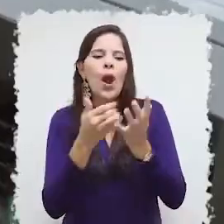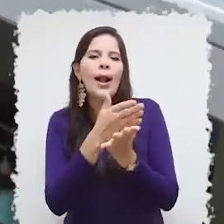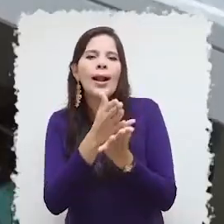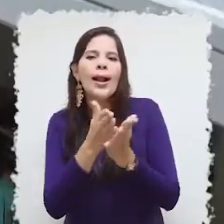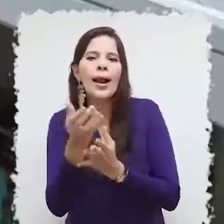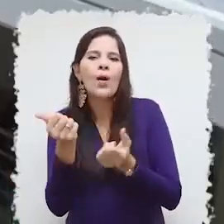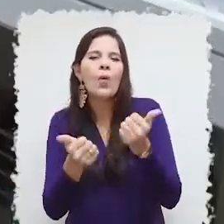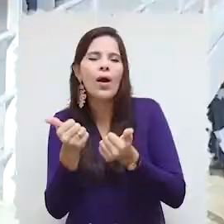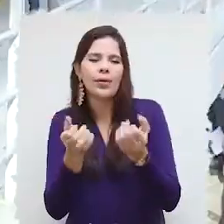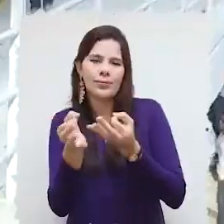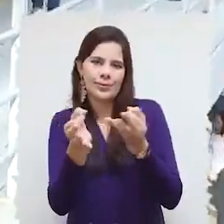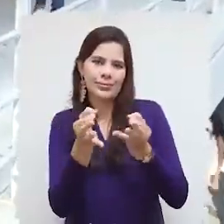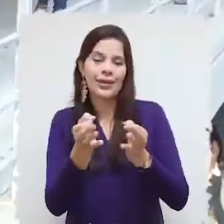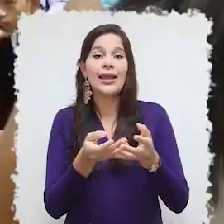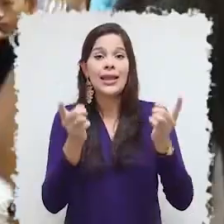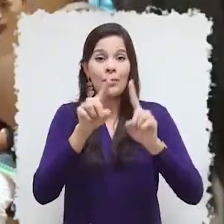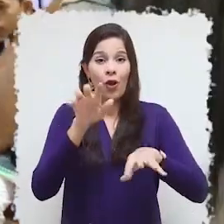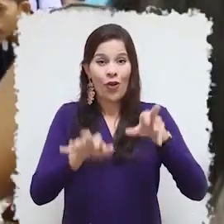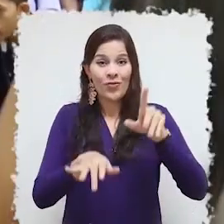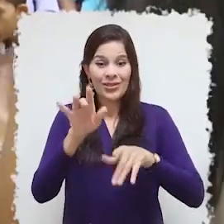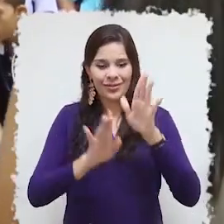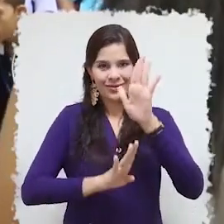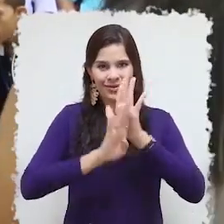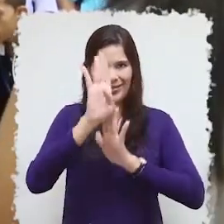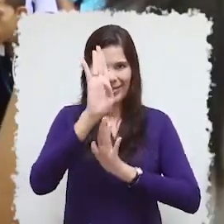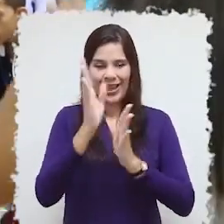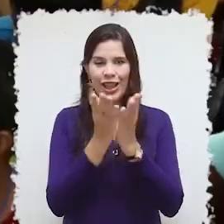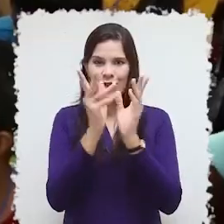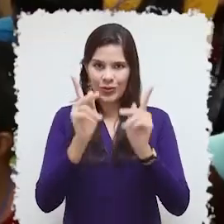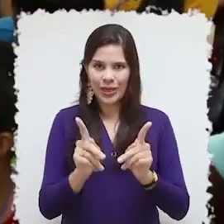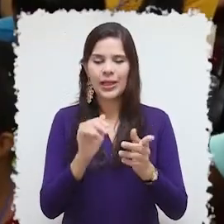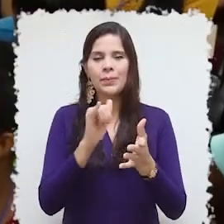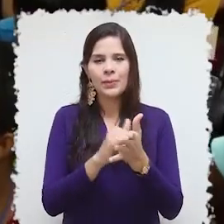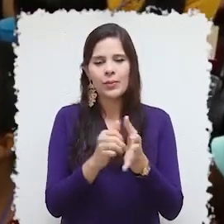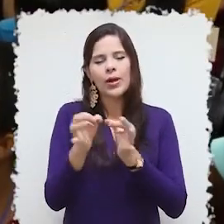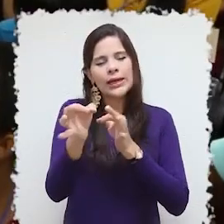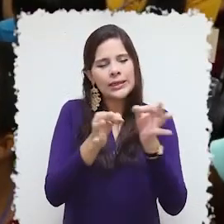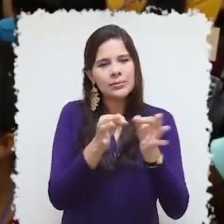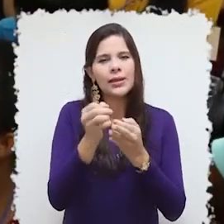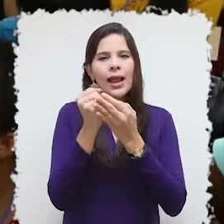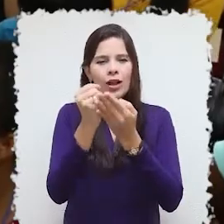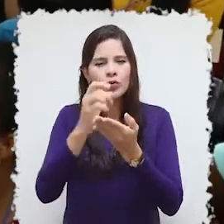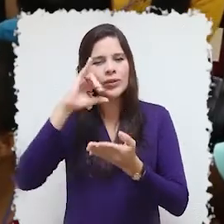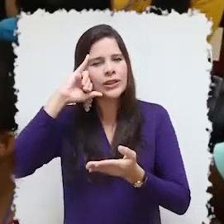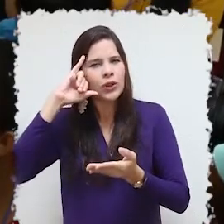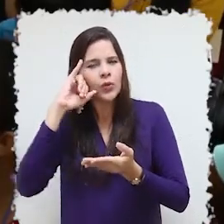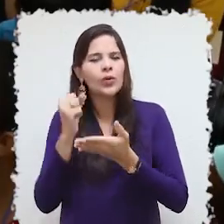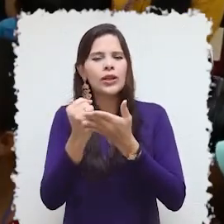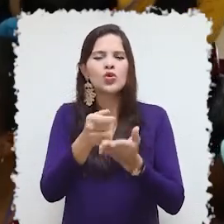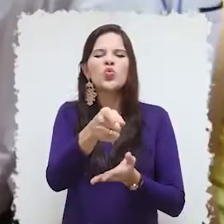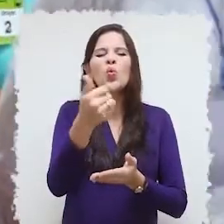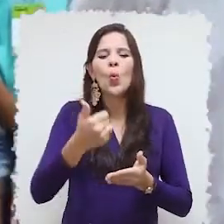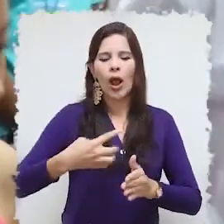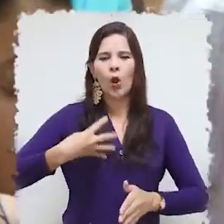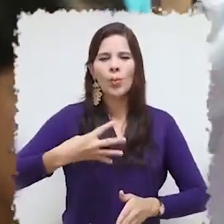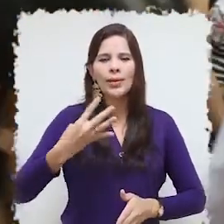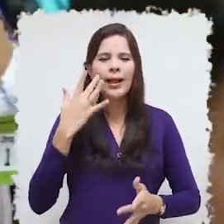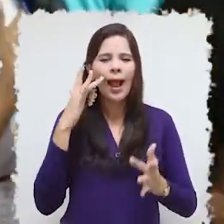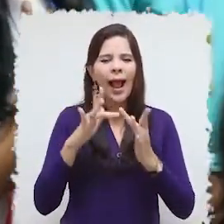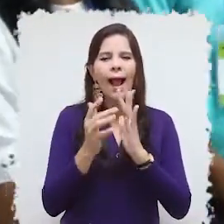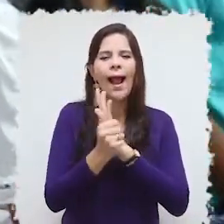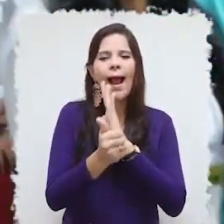Dirección de Desarrollo Estudiantil le dictó a los chicos talleres de orientación vocacional con el objetivo de ayudarlos a identificar sus